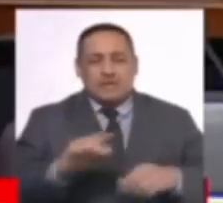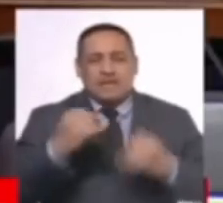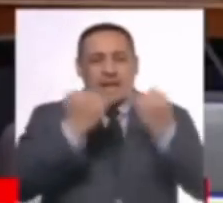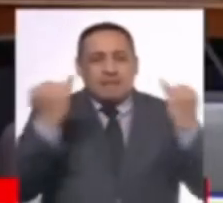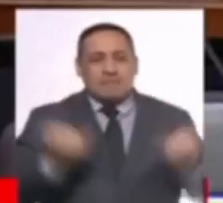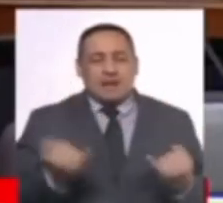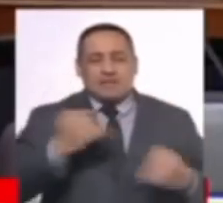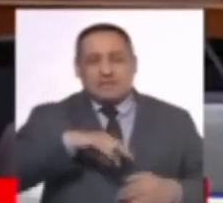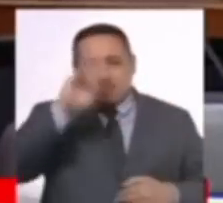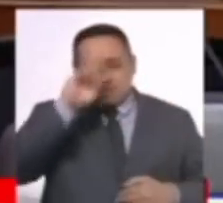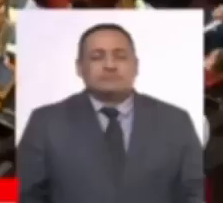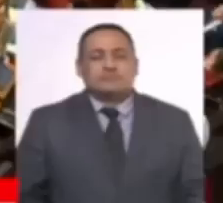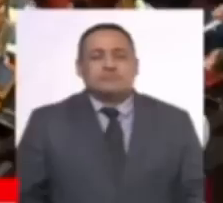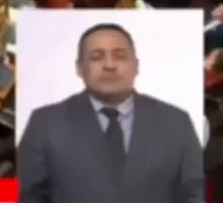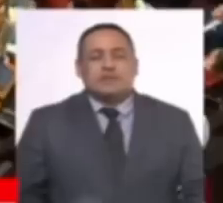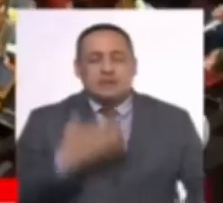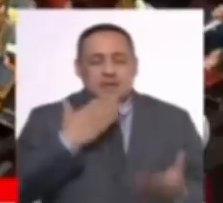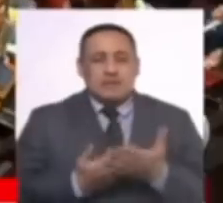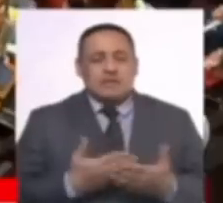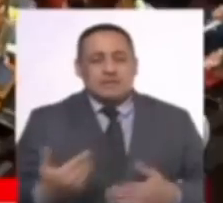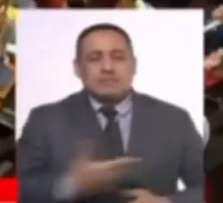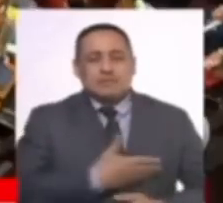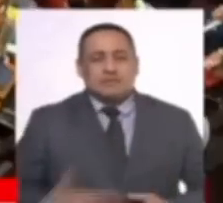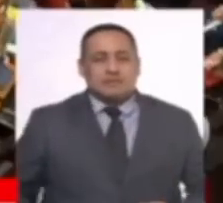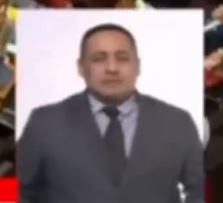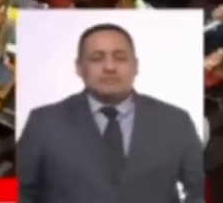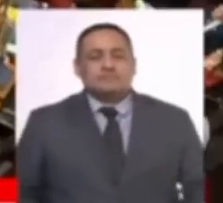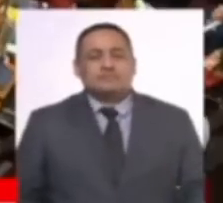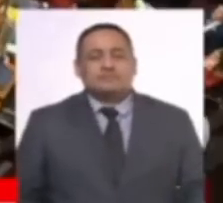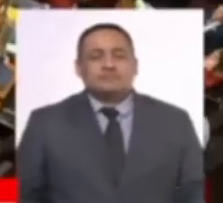Perú en el extranjero. Gracias, señor presidente.